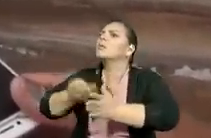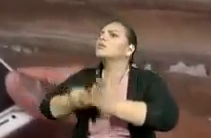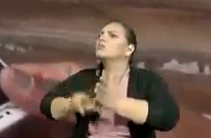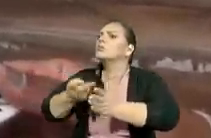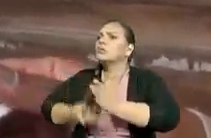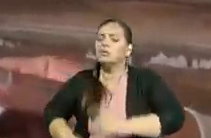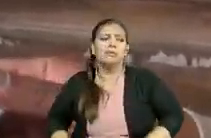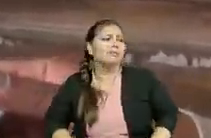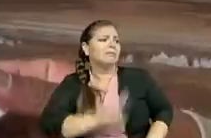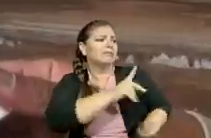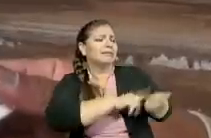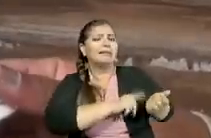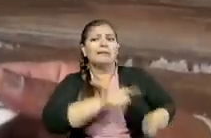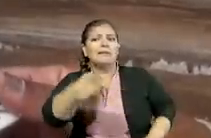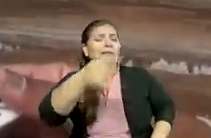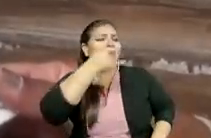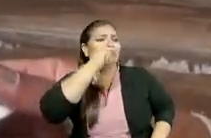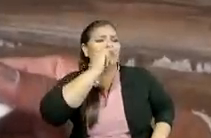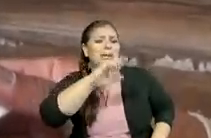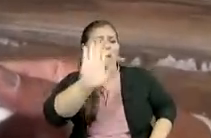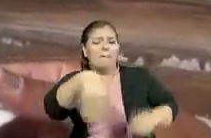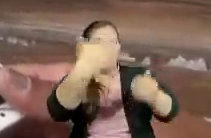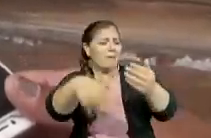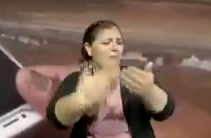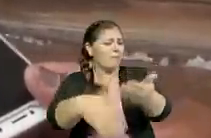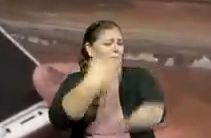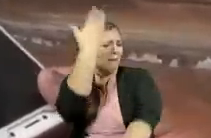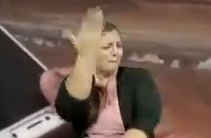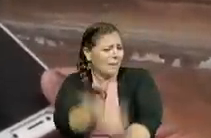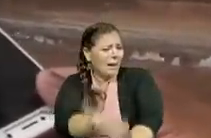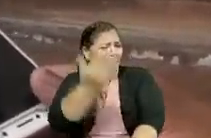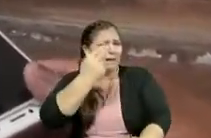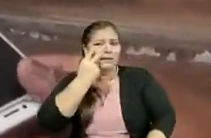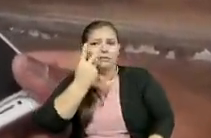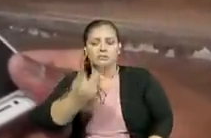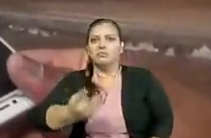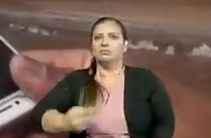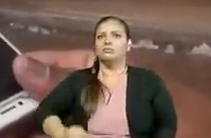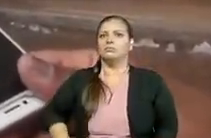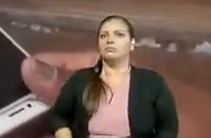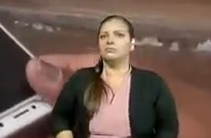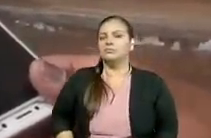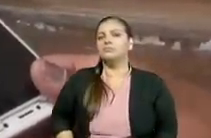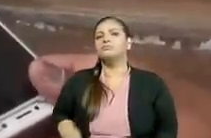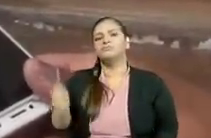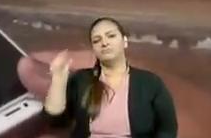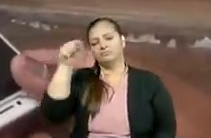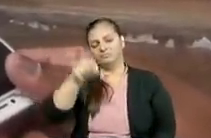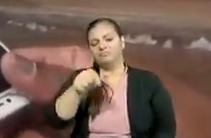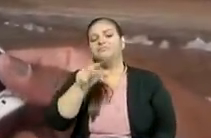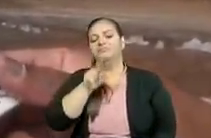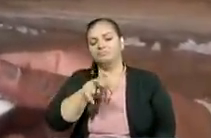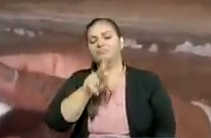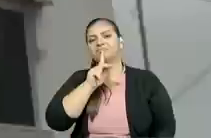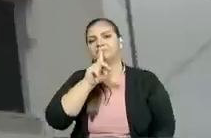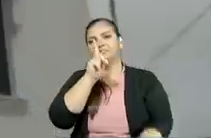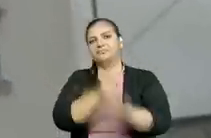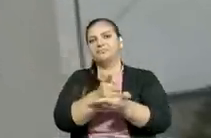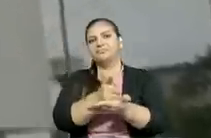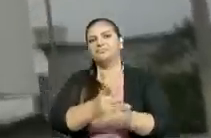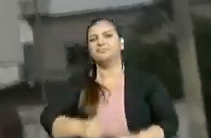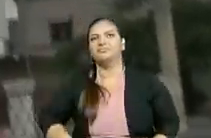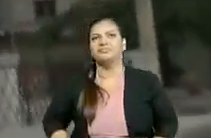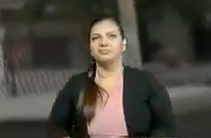Yo me llevé a mi hermano, ¿qué pasa, Carlito? Le digo, no, dice, ñaña, no sé qué pasa. Y cuando yo fui a ver, ya fuimos a ver allá, y el niño ya estaba en esto, ya